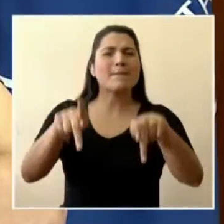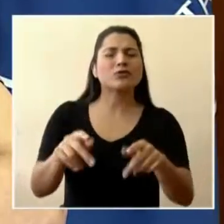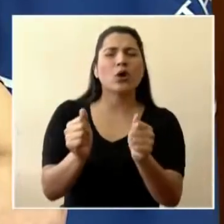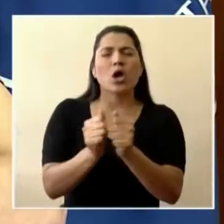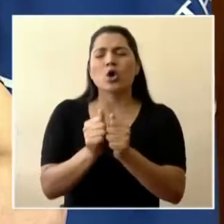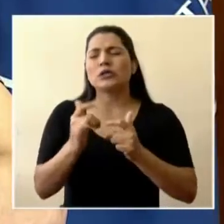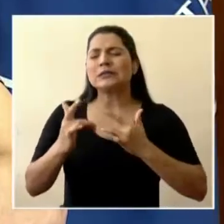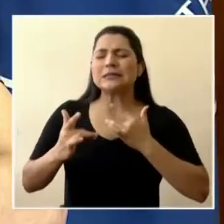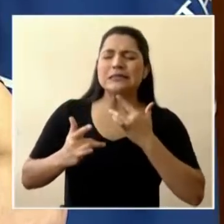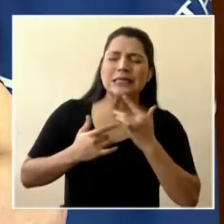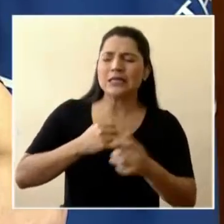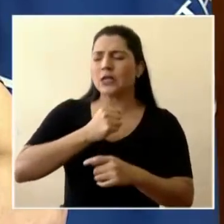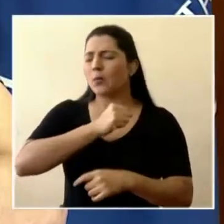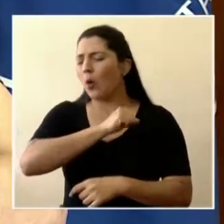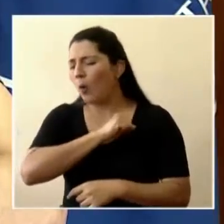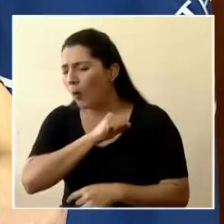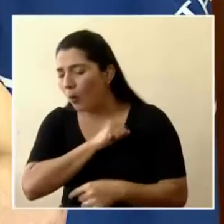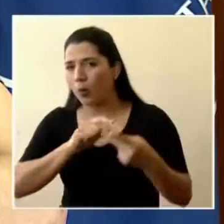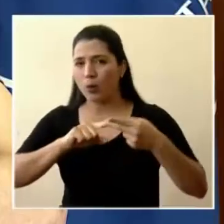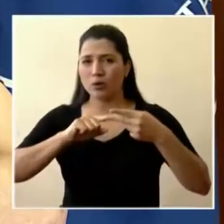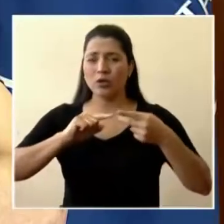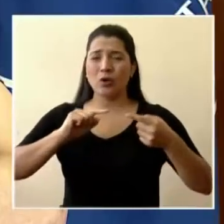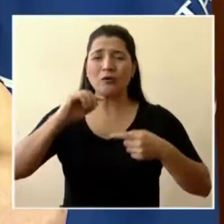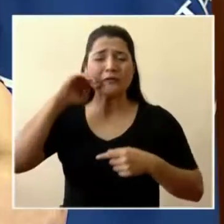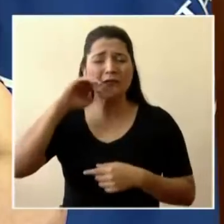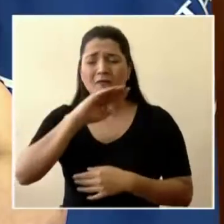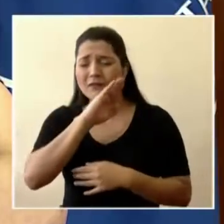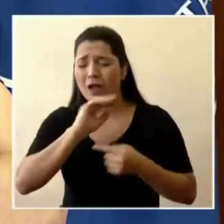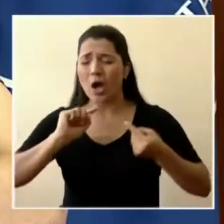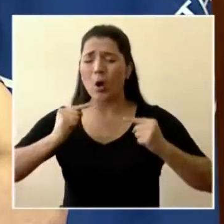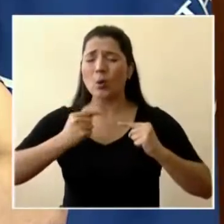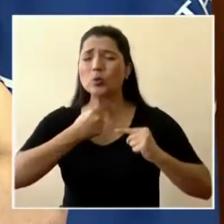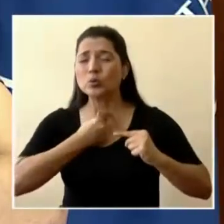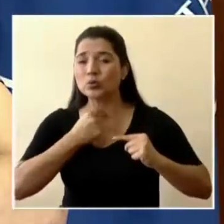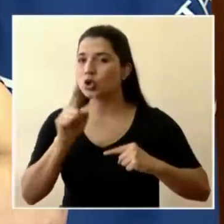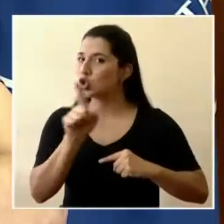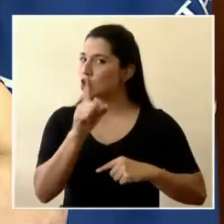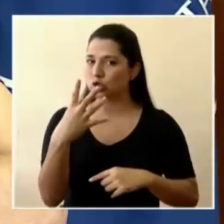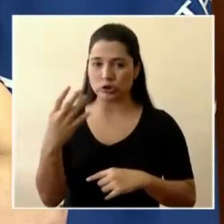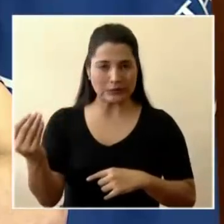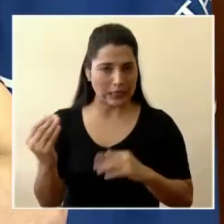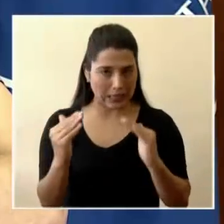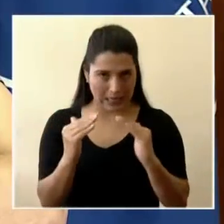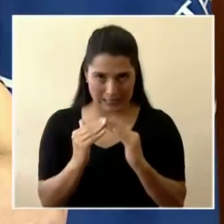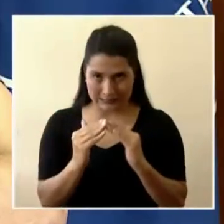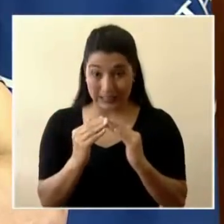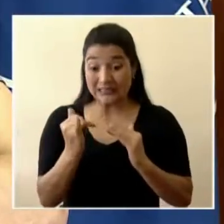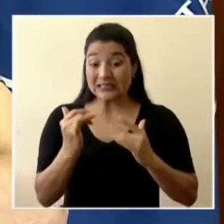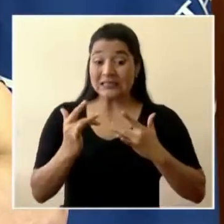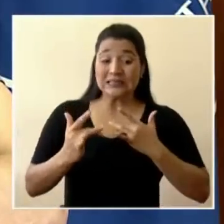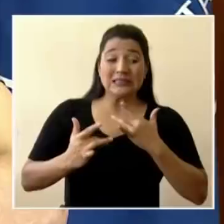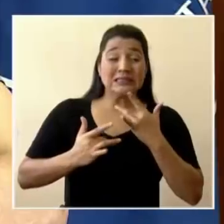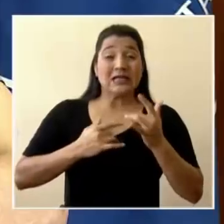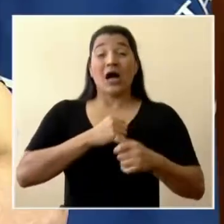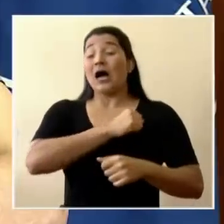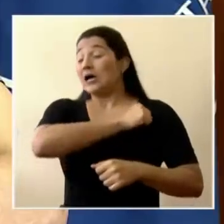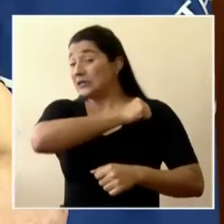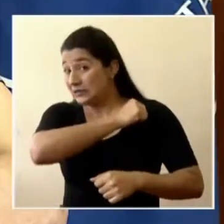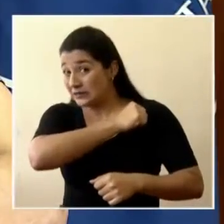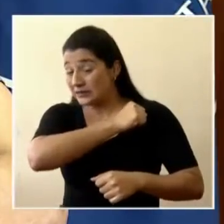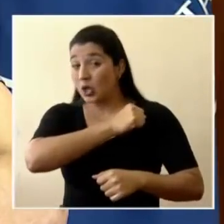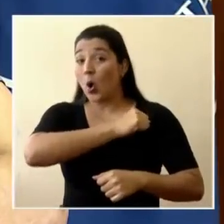dolor de garganta, no debe salir de su casa. Y si fuera que en algún momento le dan ganas de estornudar o de toser, taparse con la